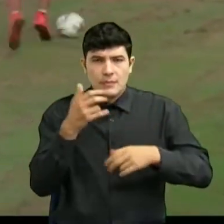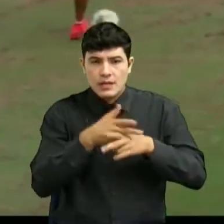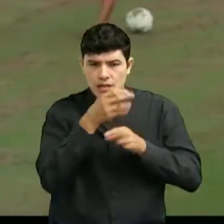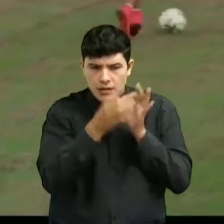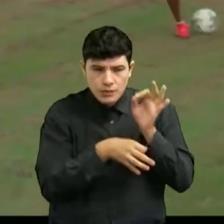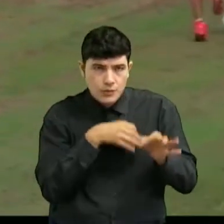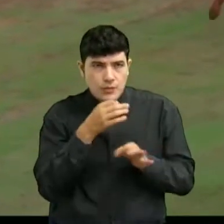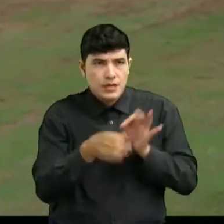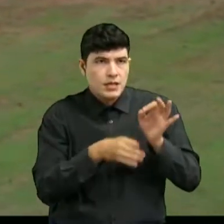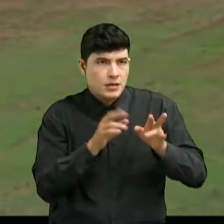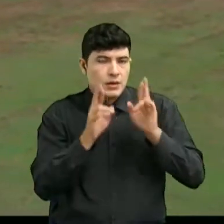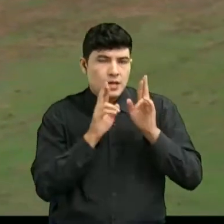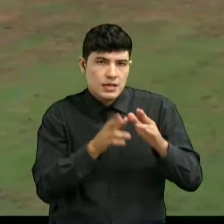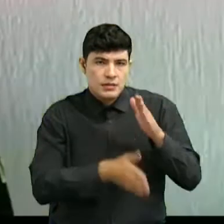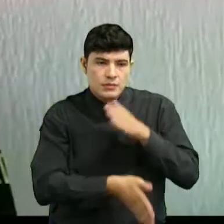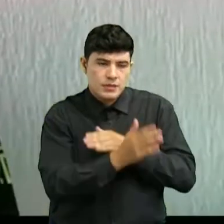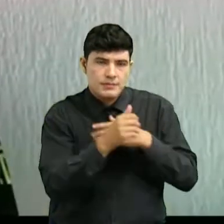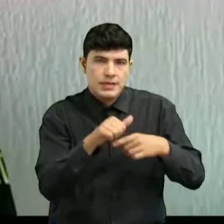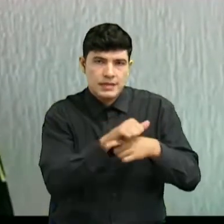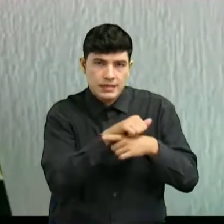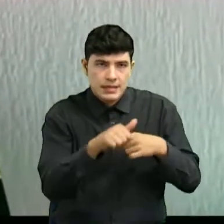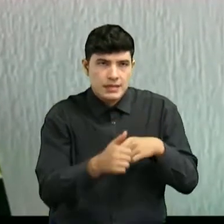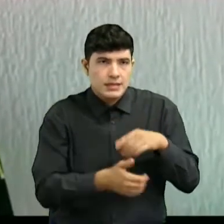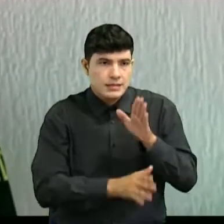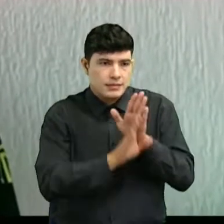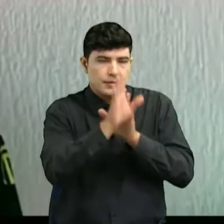conjunto. El club lo ha tomado